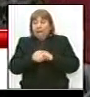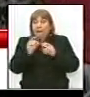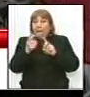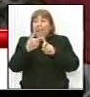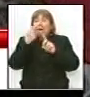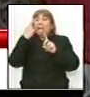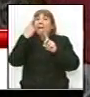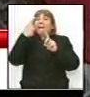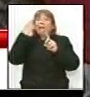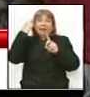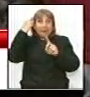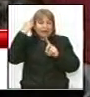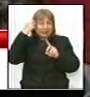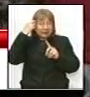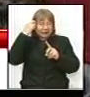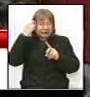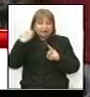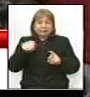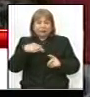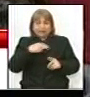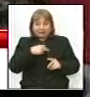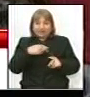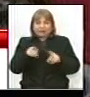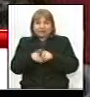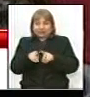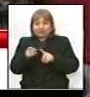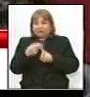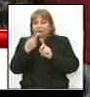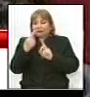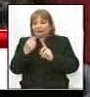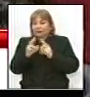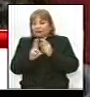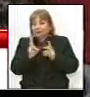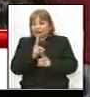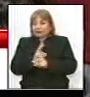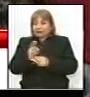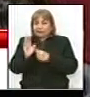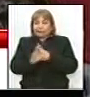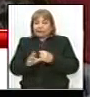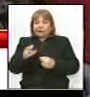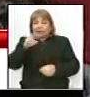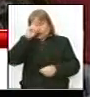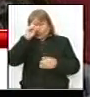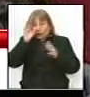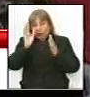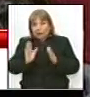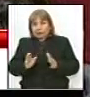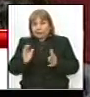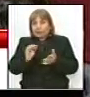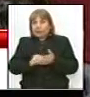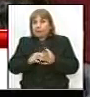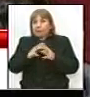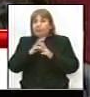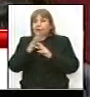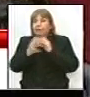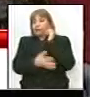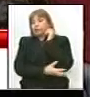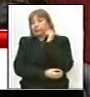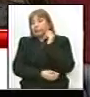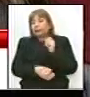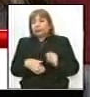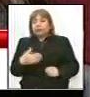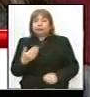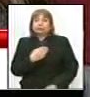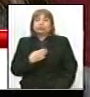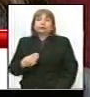del tema político yo creo que para nosotros tiene que ser prioridad garantizar a los peruanos especialmente a los más vulnerables es que haya